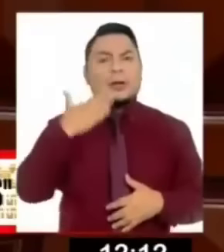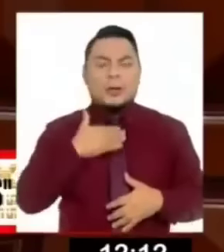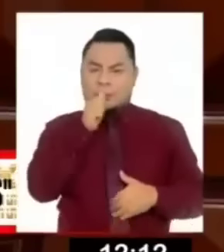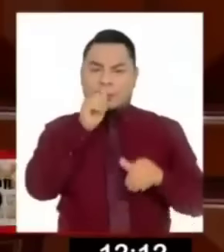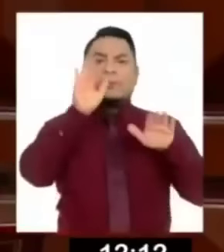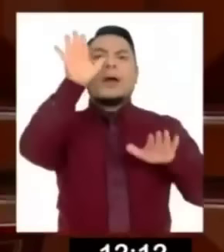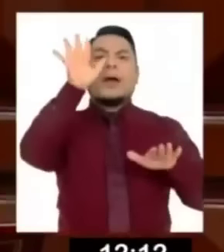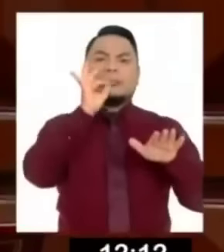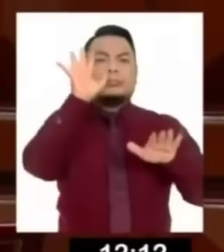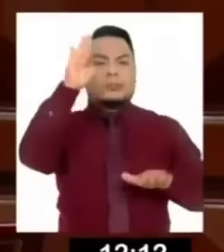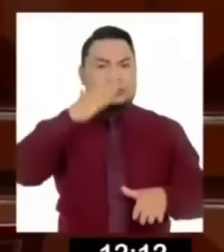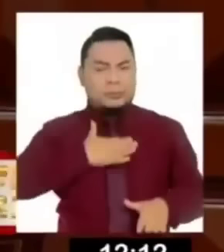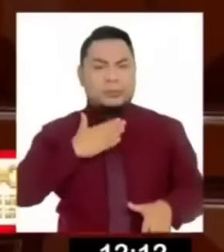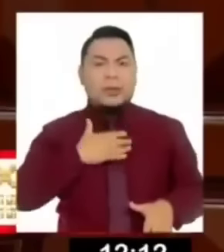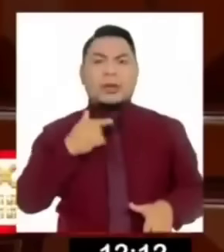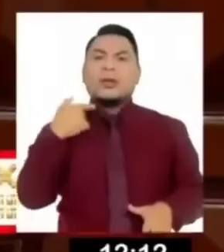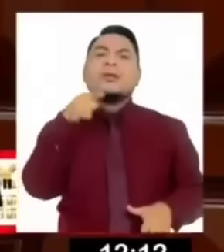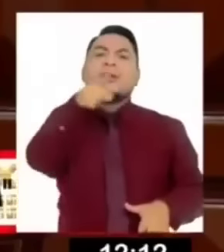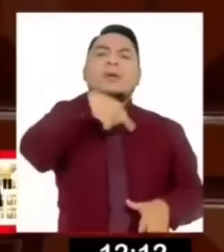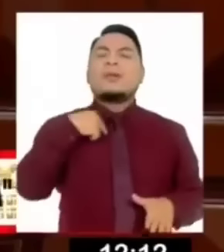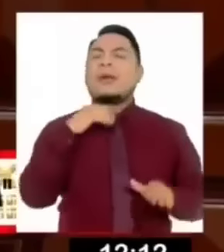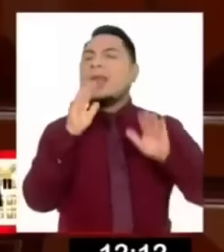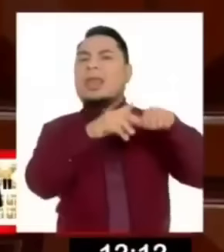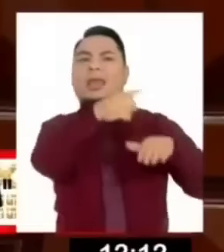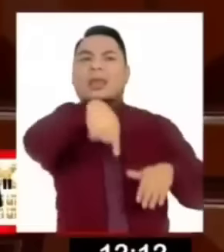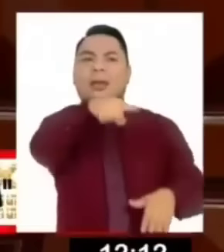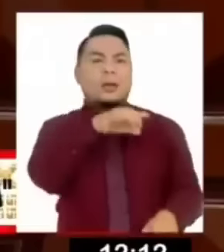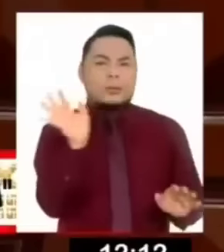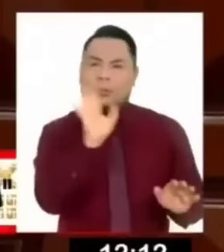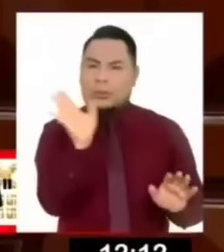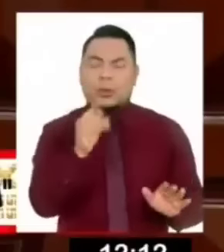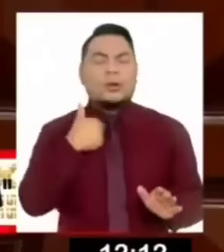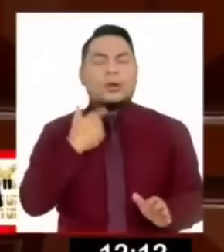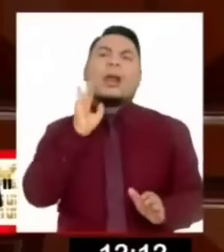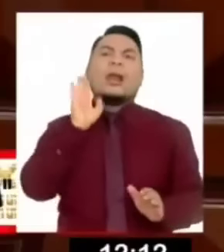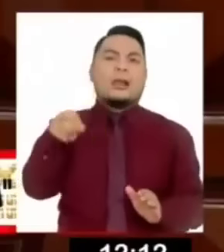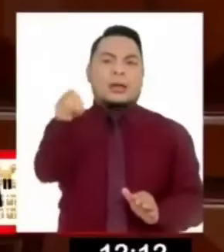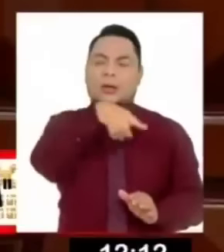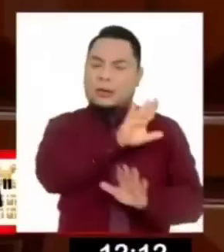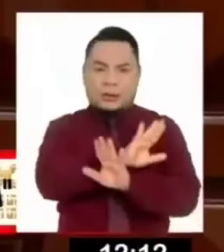palabra. No las defraudaremos, no los defraudaré.